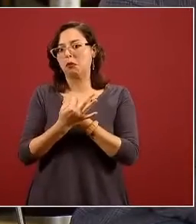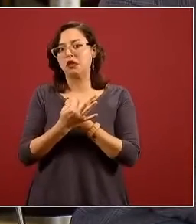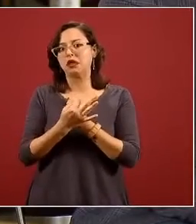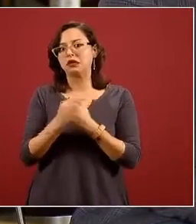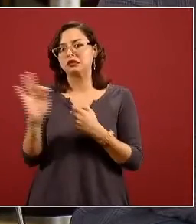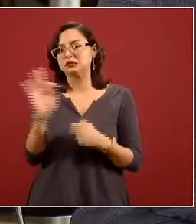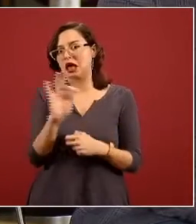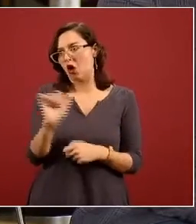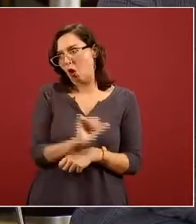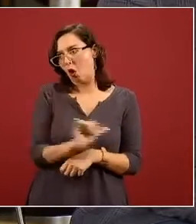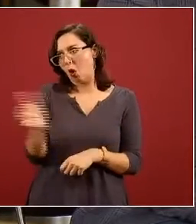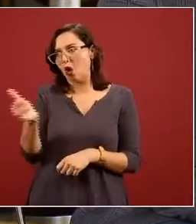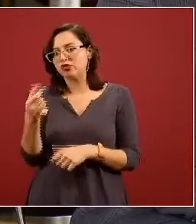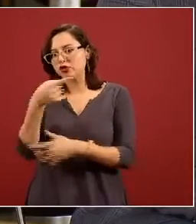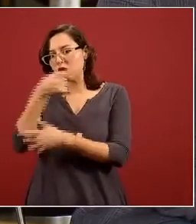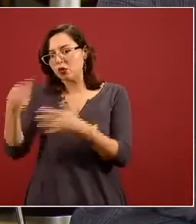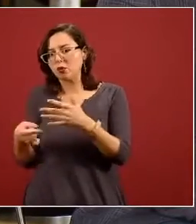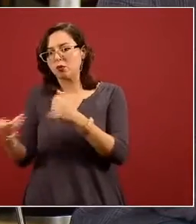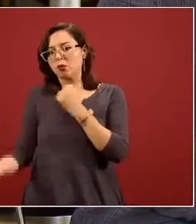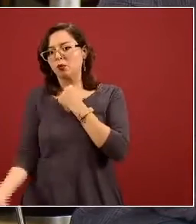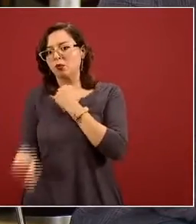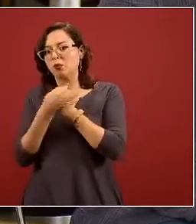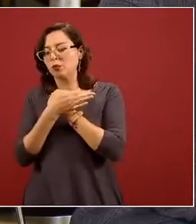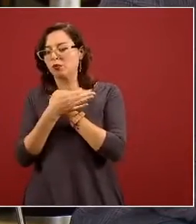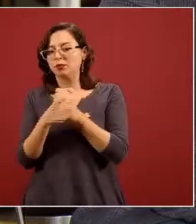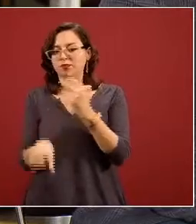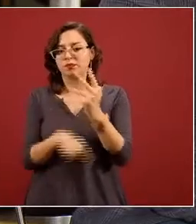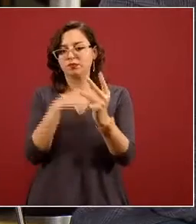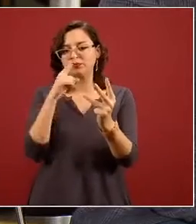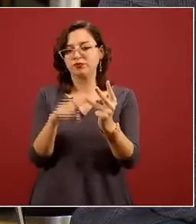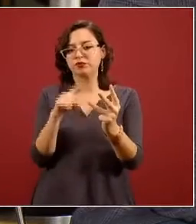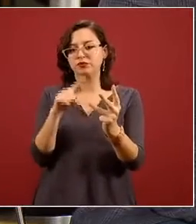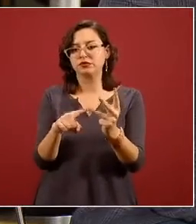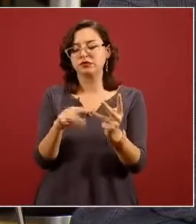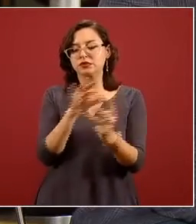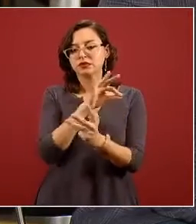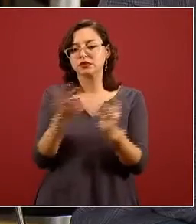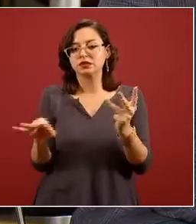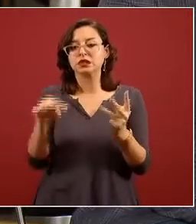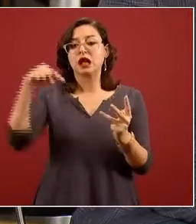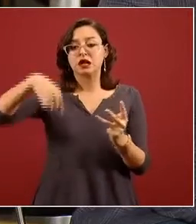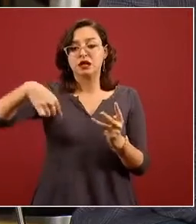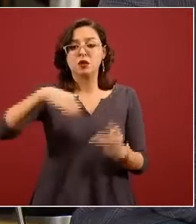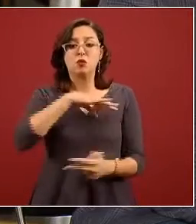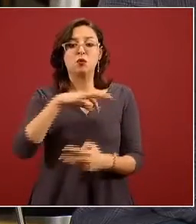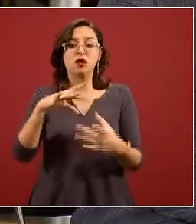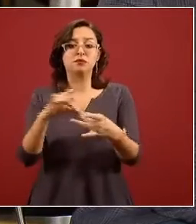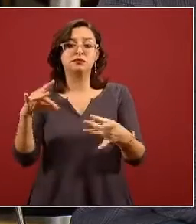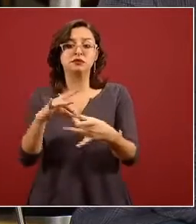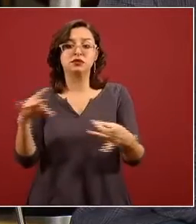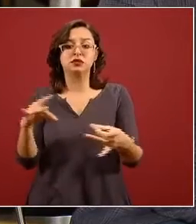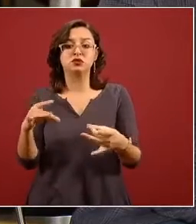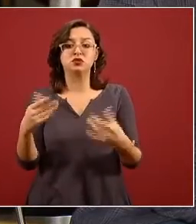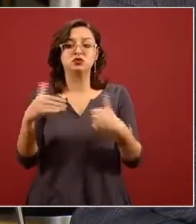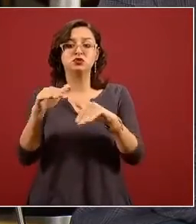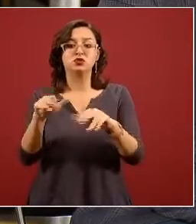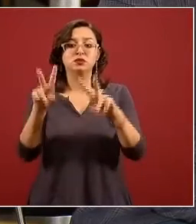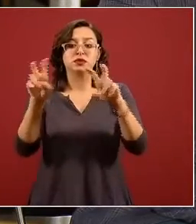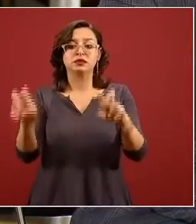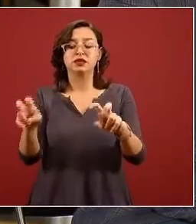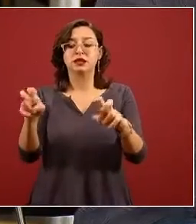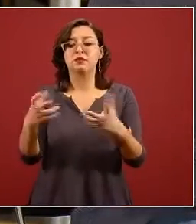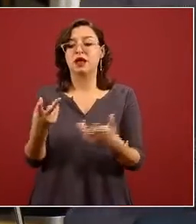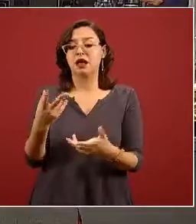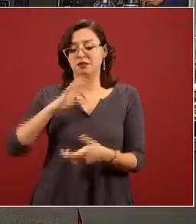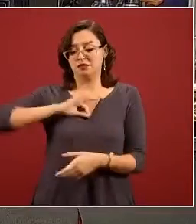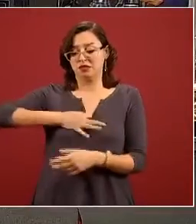contribuir? Y por último, hacerle una petición, si en algún momento en este espacio pudiera explicarnos un poco sobre la fisiopatología del virus.